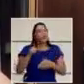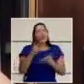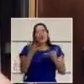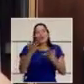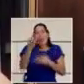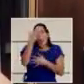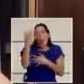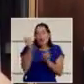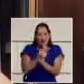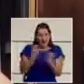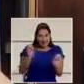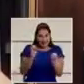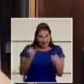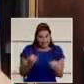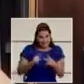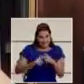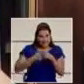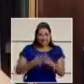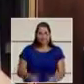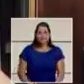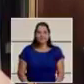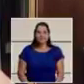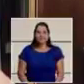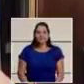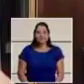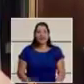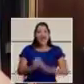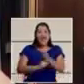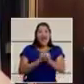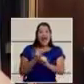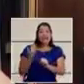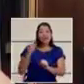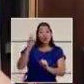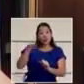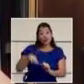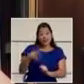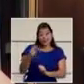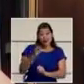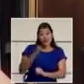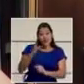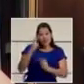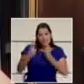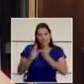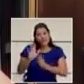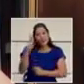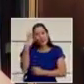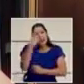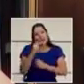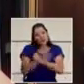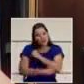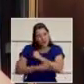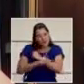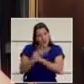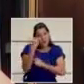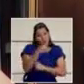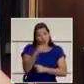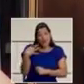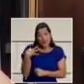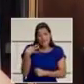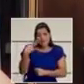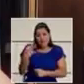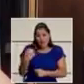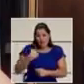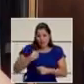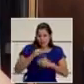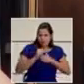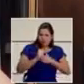de nada. Ahí voy. En 2019 visité vuestro maravilloso país porque me hicisteis el honor de invitarme a encabezar